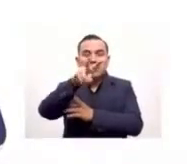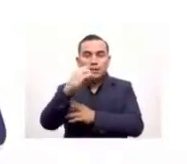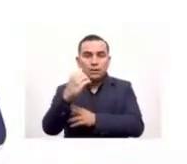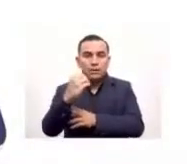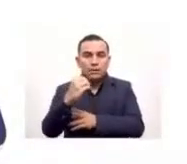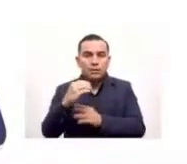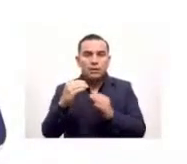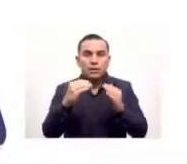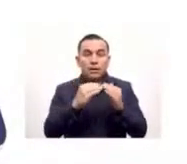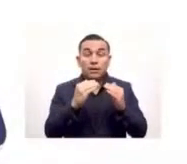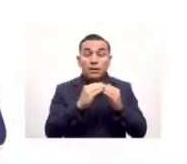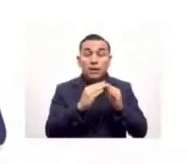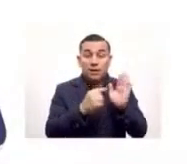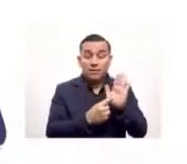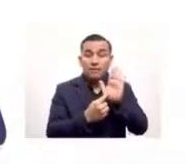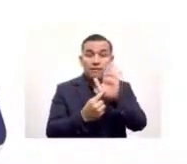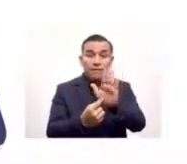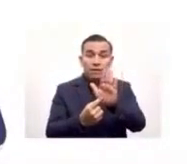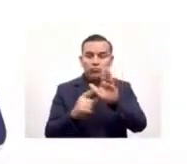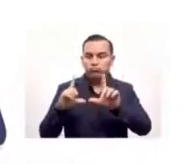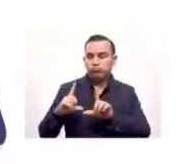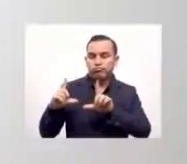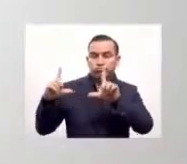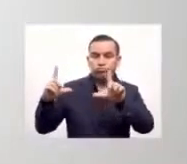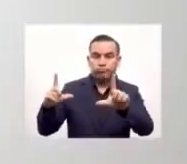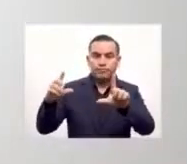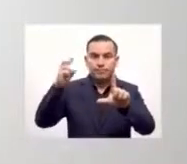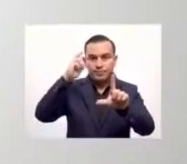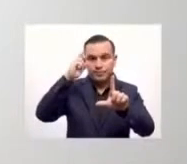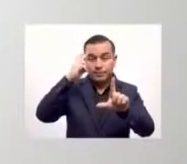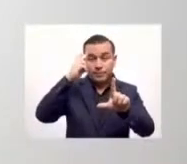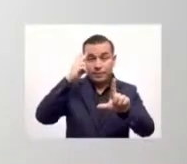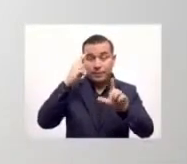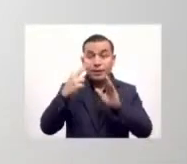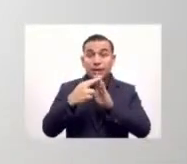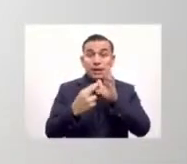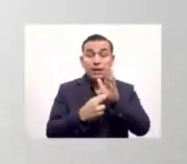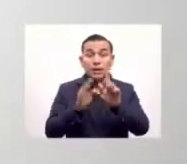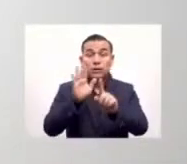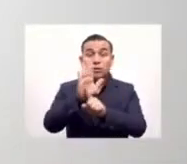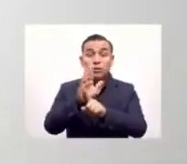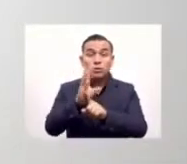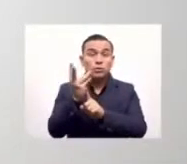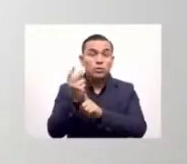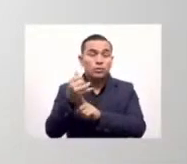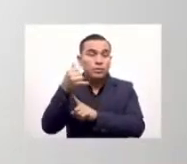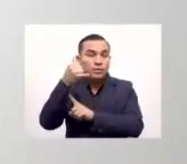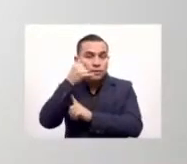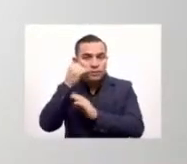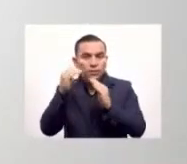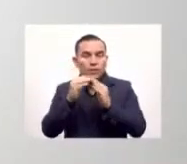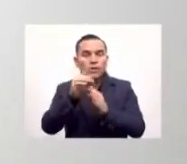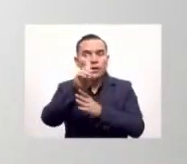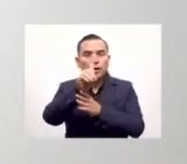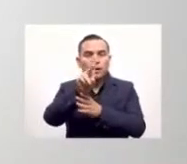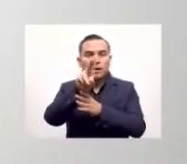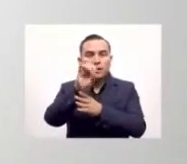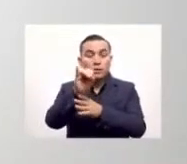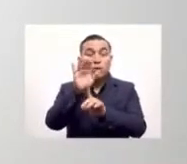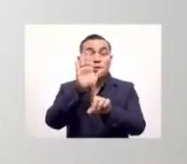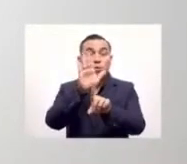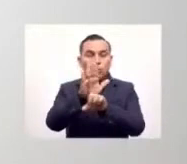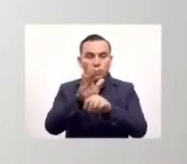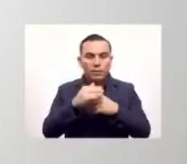Y acá estamos viendo, creo que la transmisión de Bukele está haciendo en cadena nacional, que si me permiten decirlo,